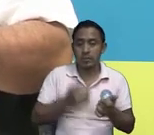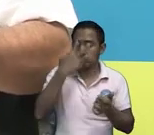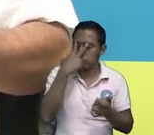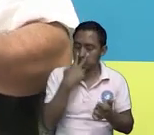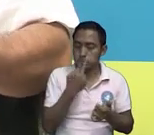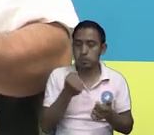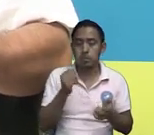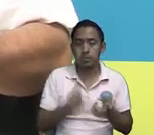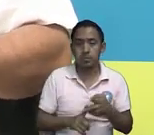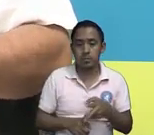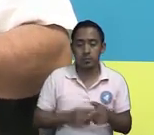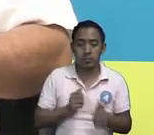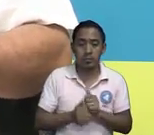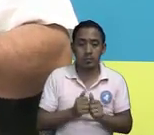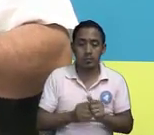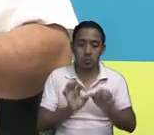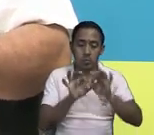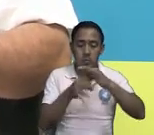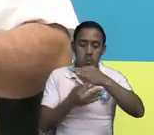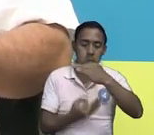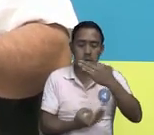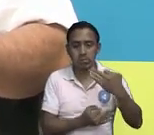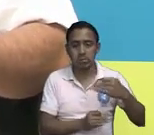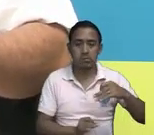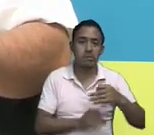ceguera, malformaciones óseas.